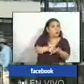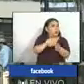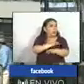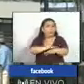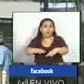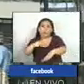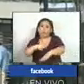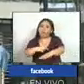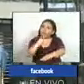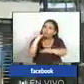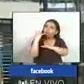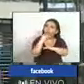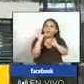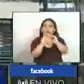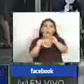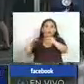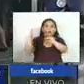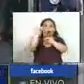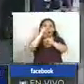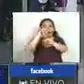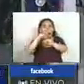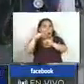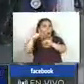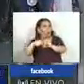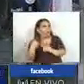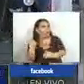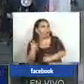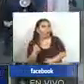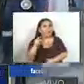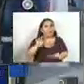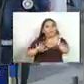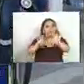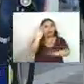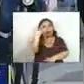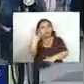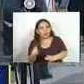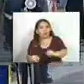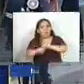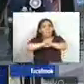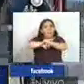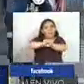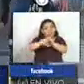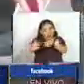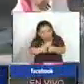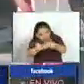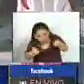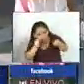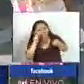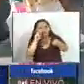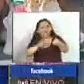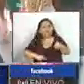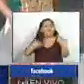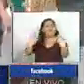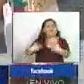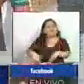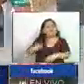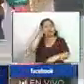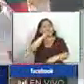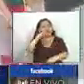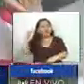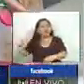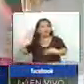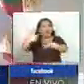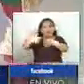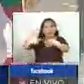resolución de la sala, ahora tendrá hasta 15 días para su publicación y se convertirá en ley de la República. El